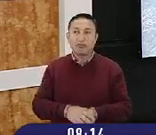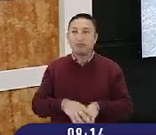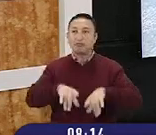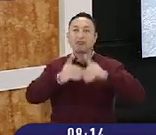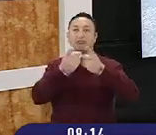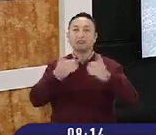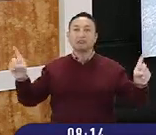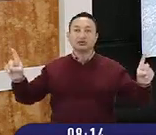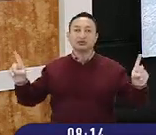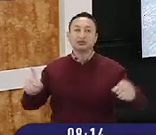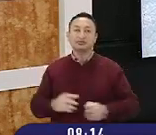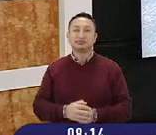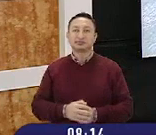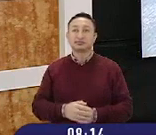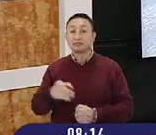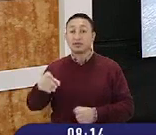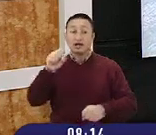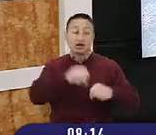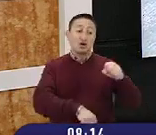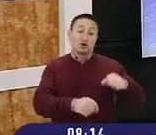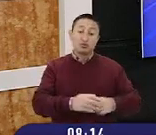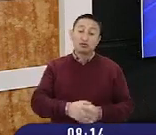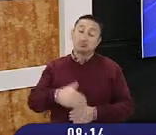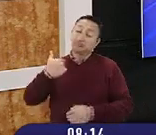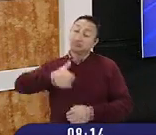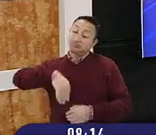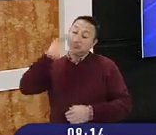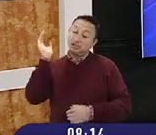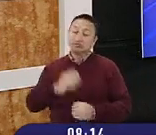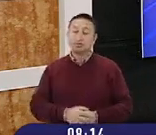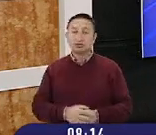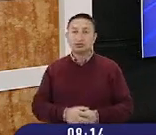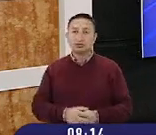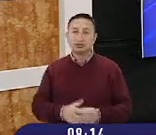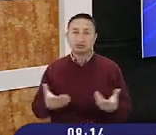que divorciados. El uno rompe y el otro arregla cuando quiere. Velita.